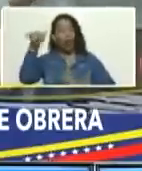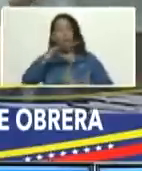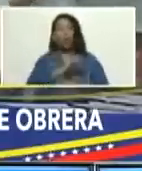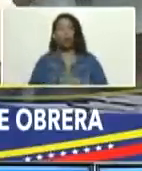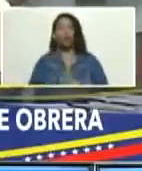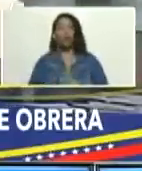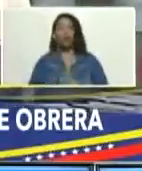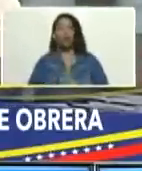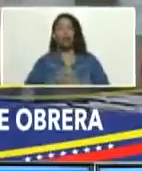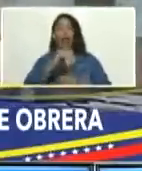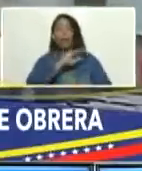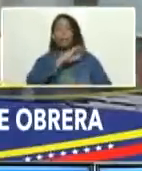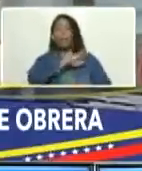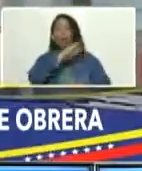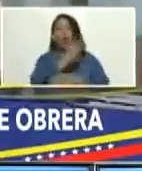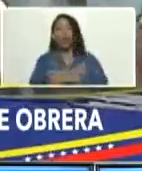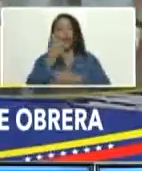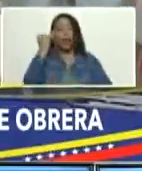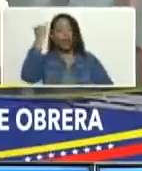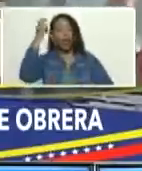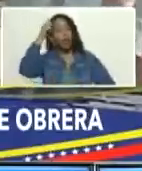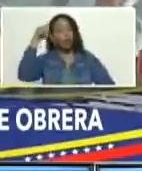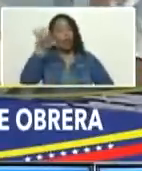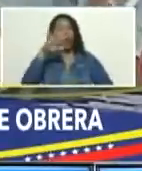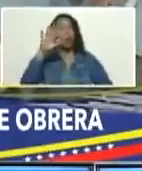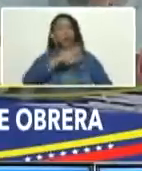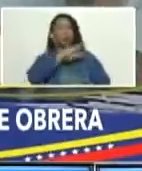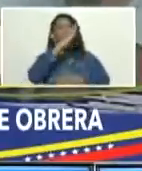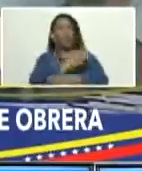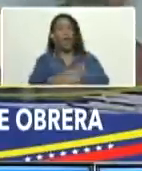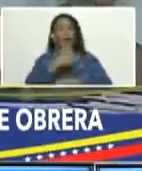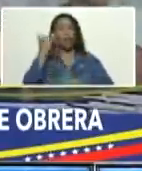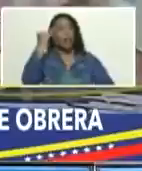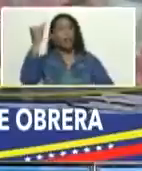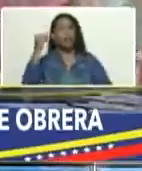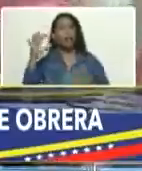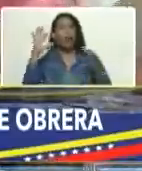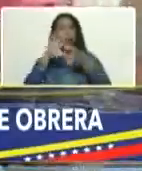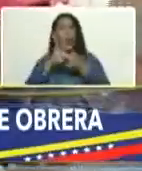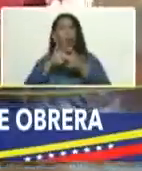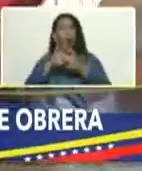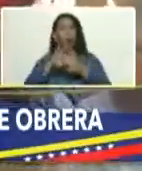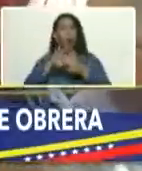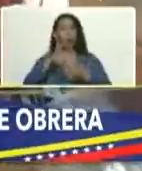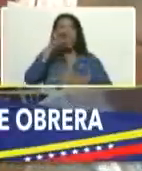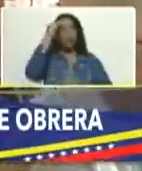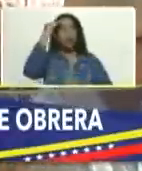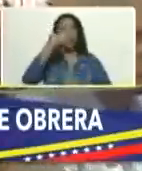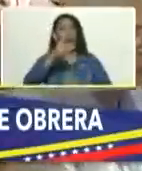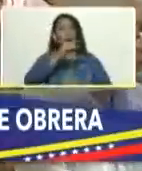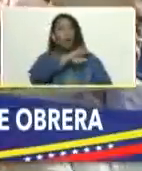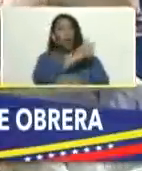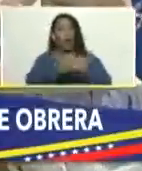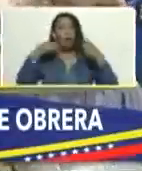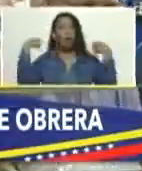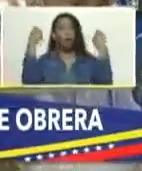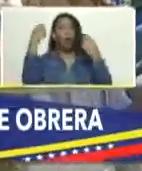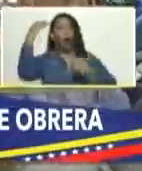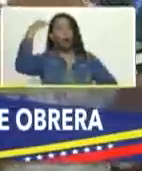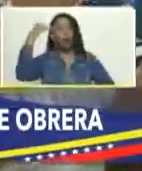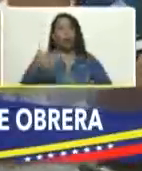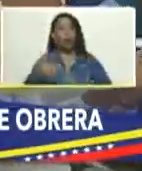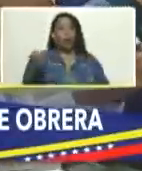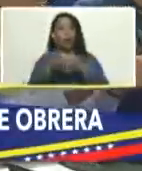del poder creador del pueblo, del poder creador de la Unión Cívico-Militar, del poder popular, del poder militar